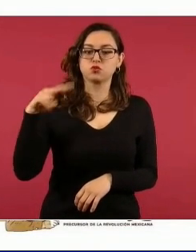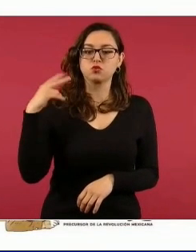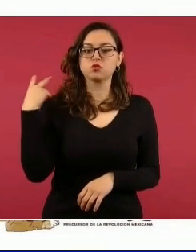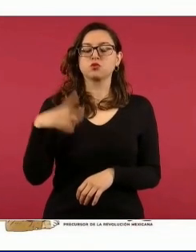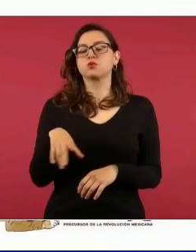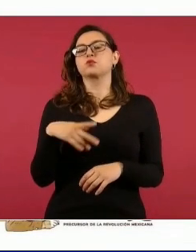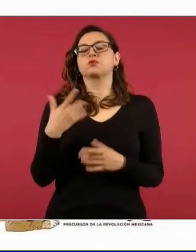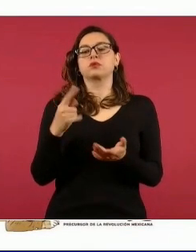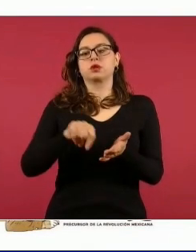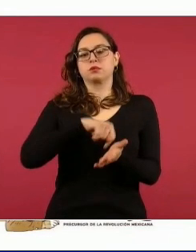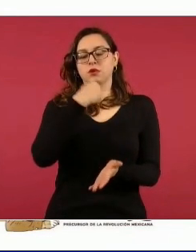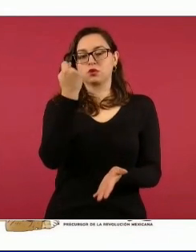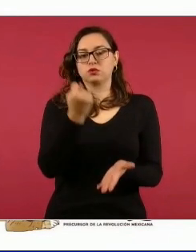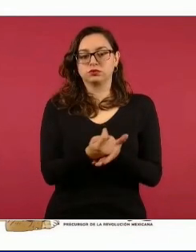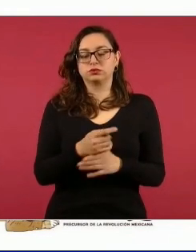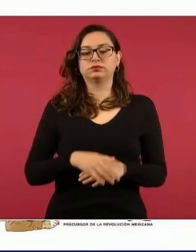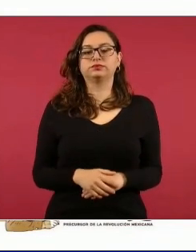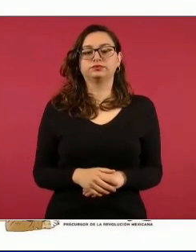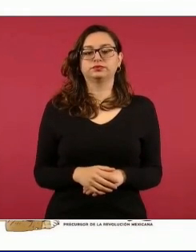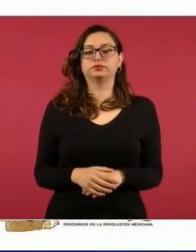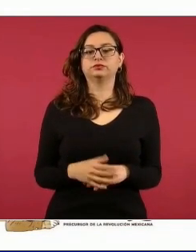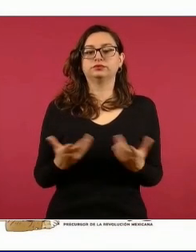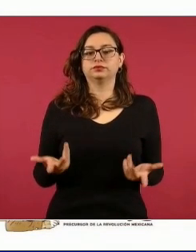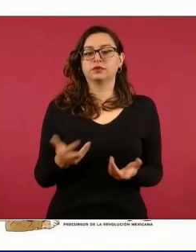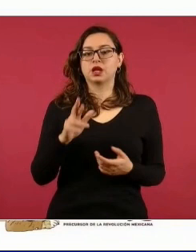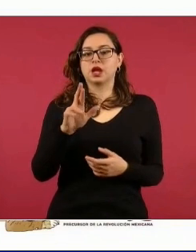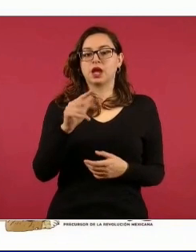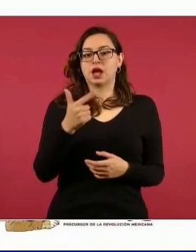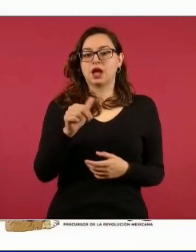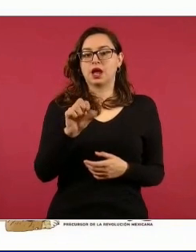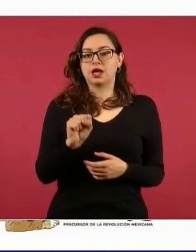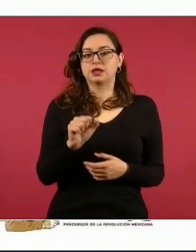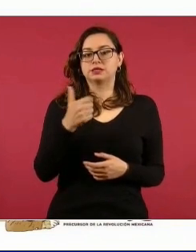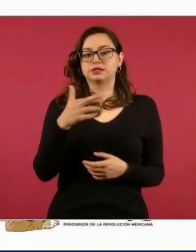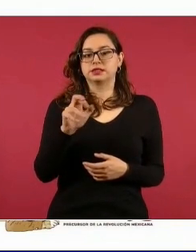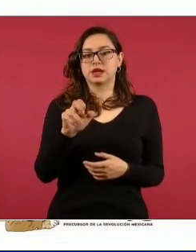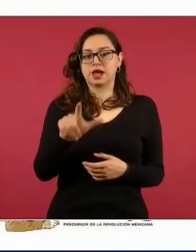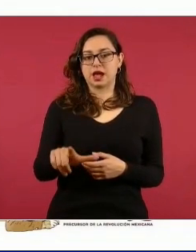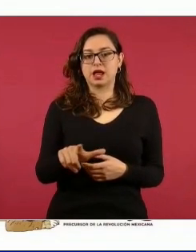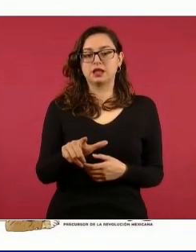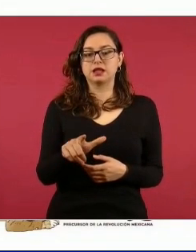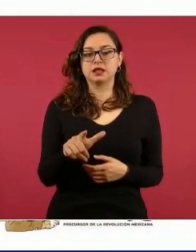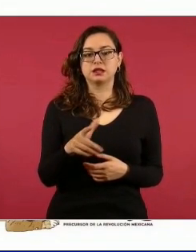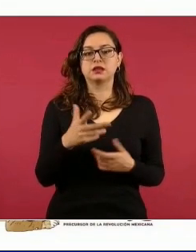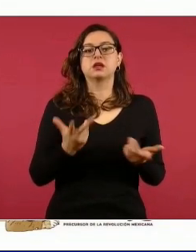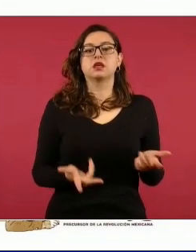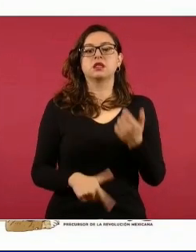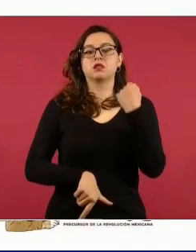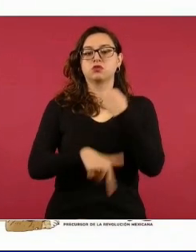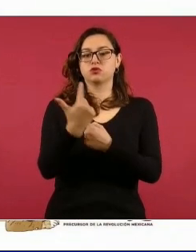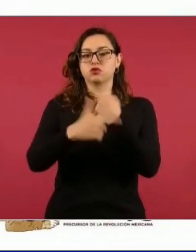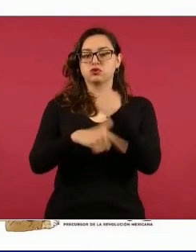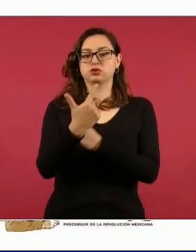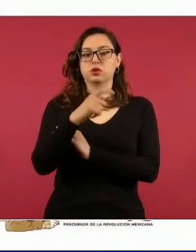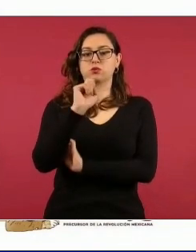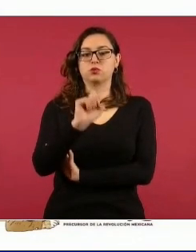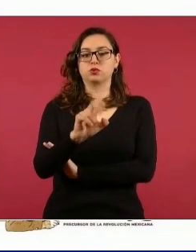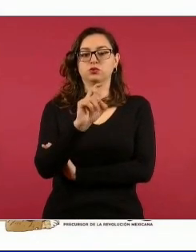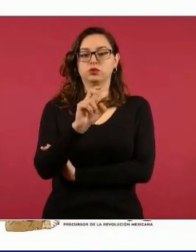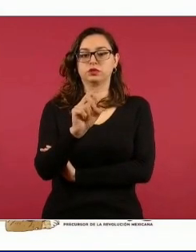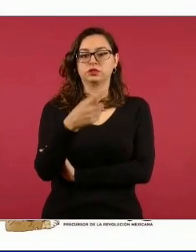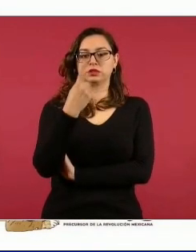en Tamaulipas. Gas real en Coahuila, Arteaga, tiene un precio al público de 12 pesos